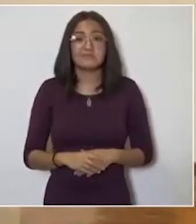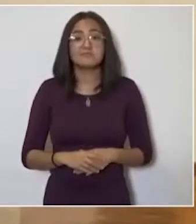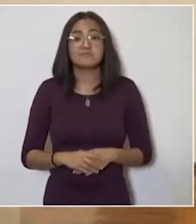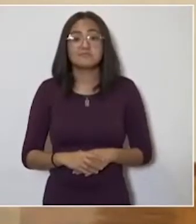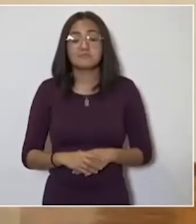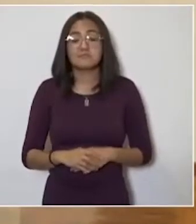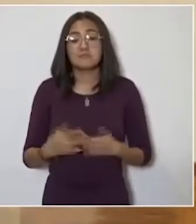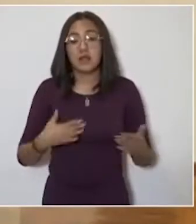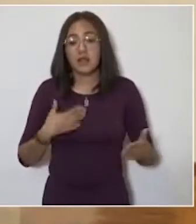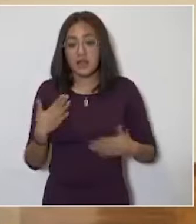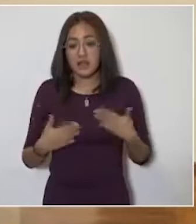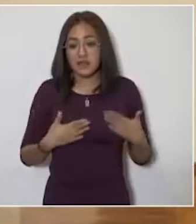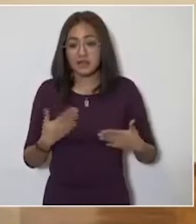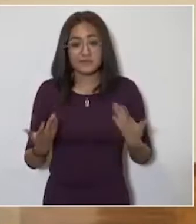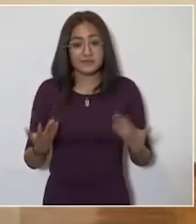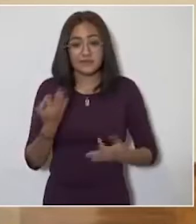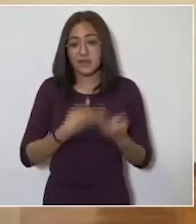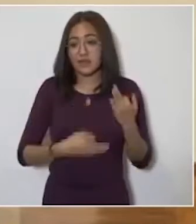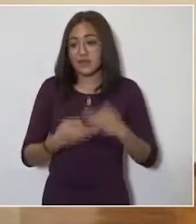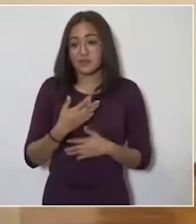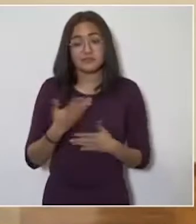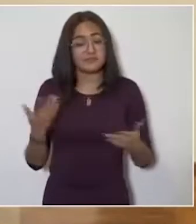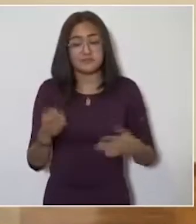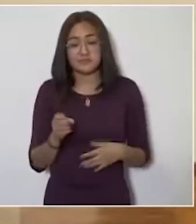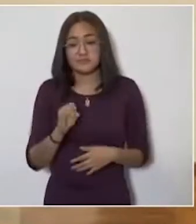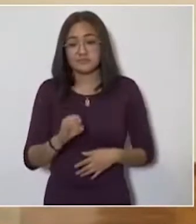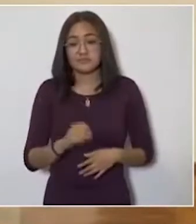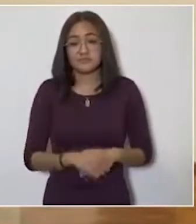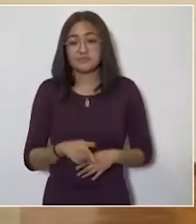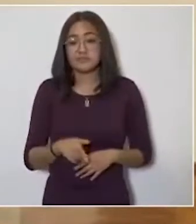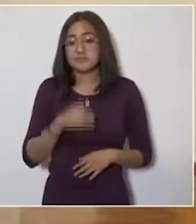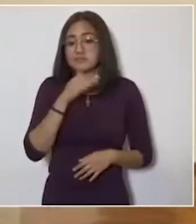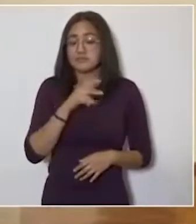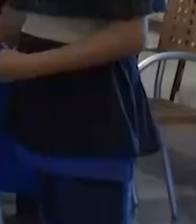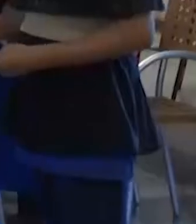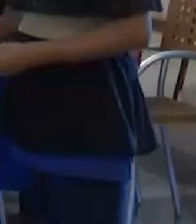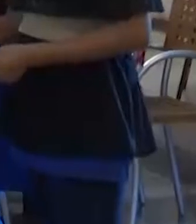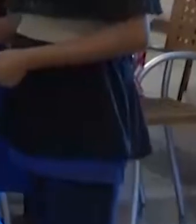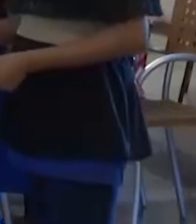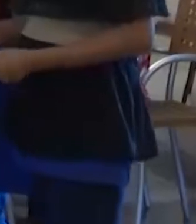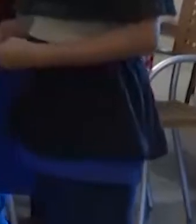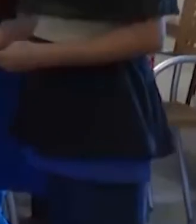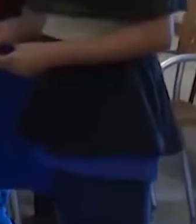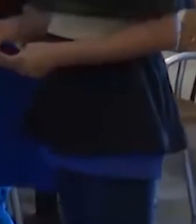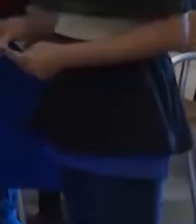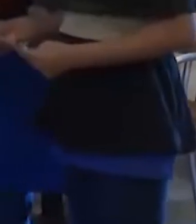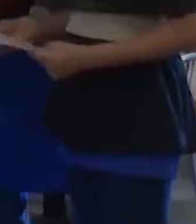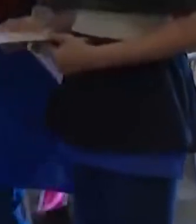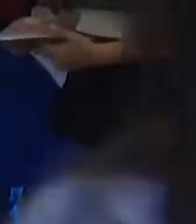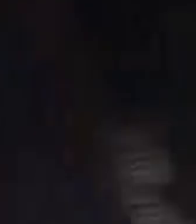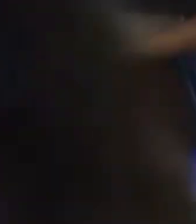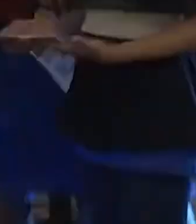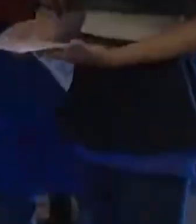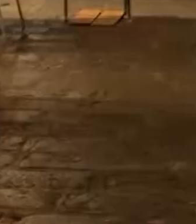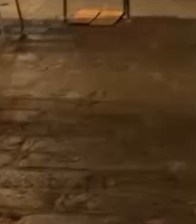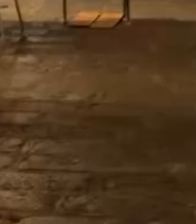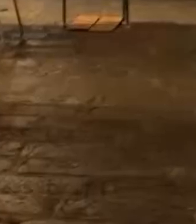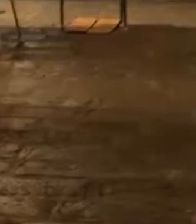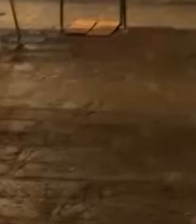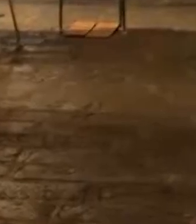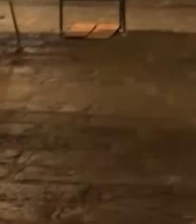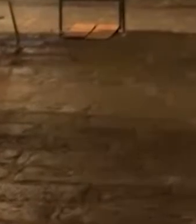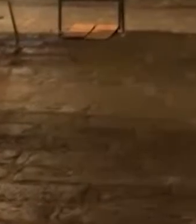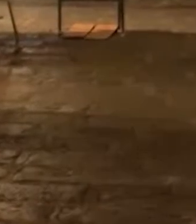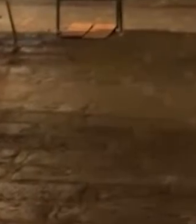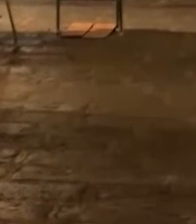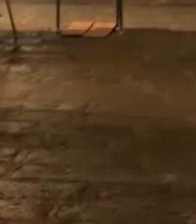alegres de todos son la fiesta de mexico y reiteró que la ampliación de horarios para determinados